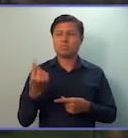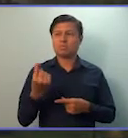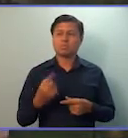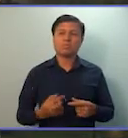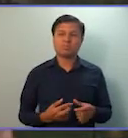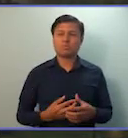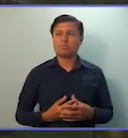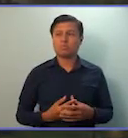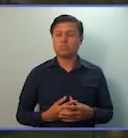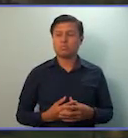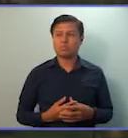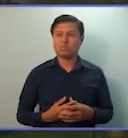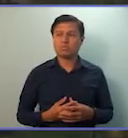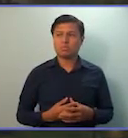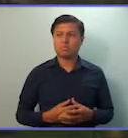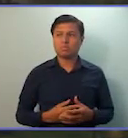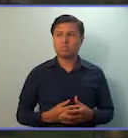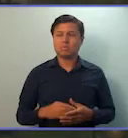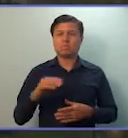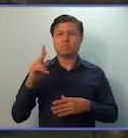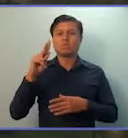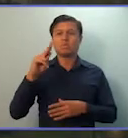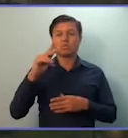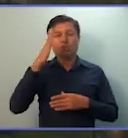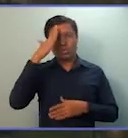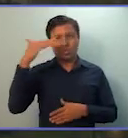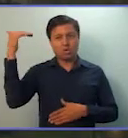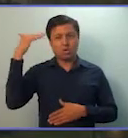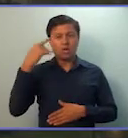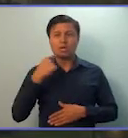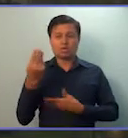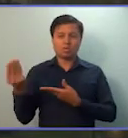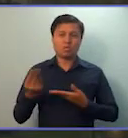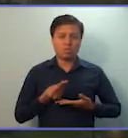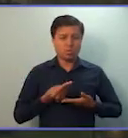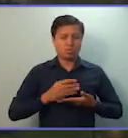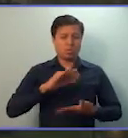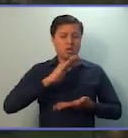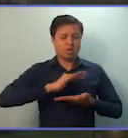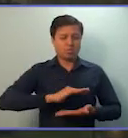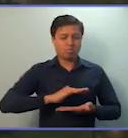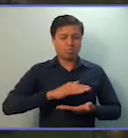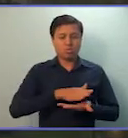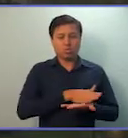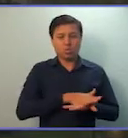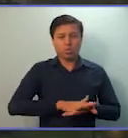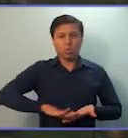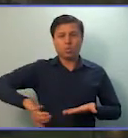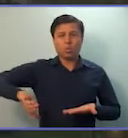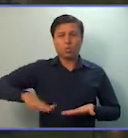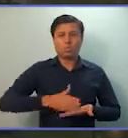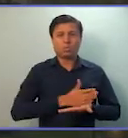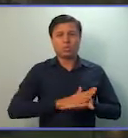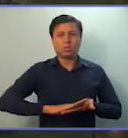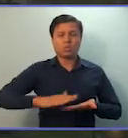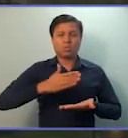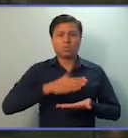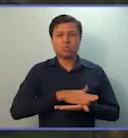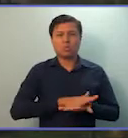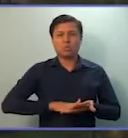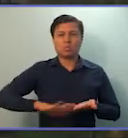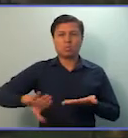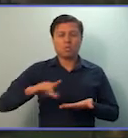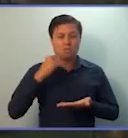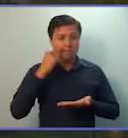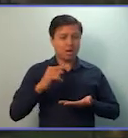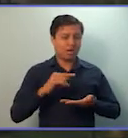utilización de los escáner que no son luego corea que es quien va a administrar las actas de cierre y escrutinio esas físicas y 10 quien las va a